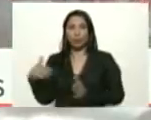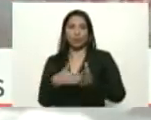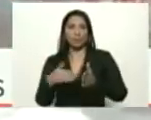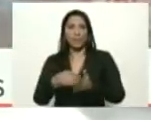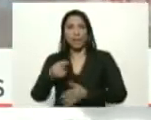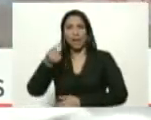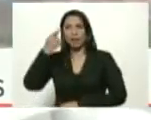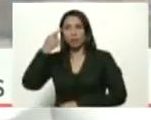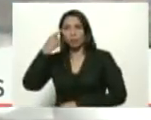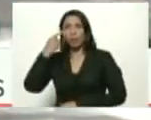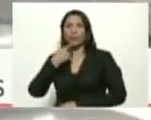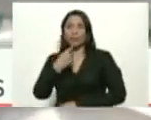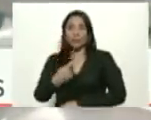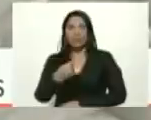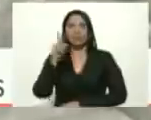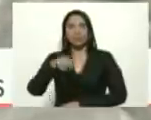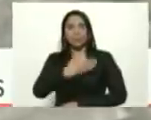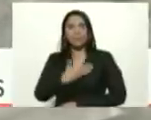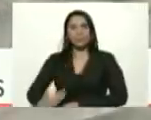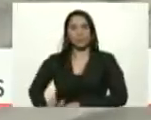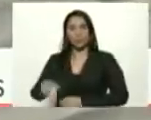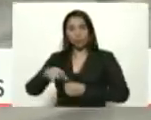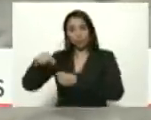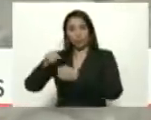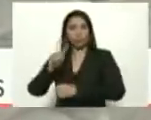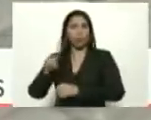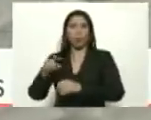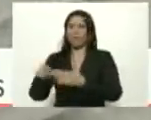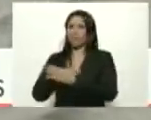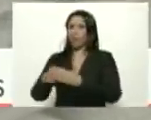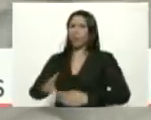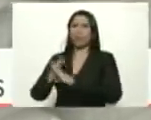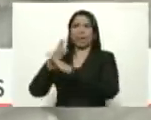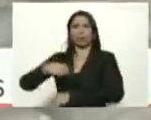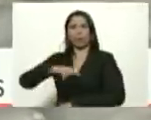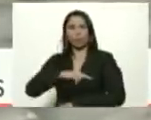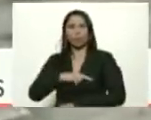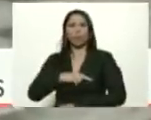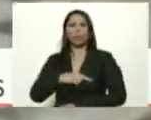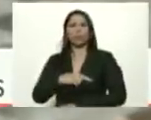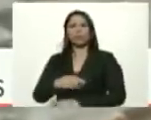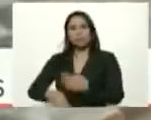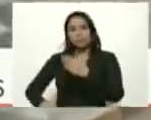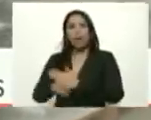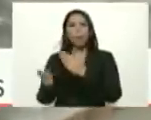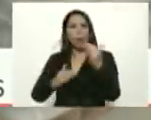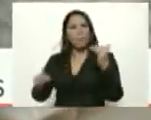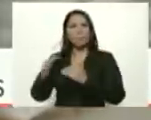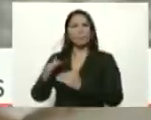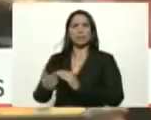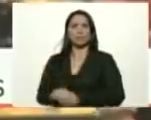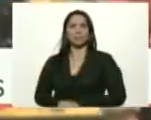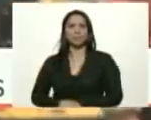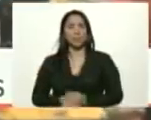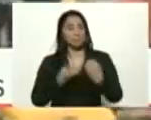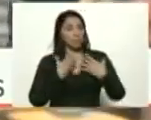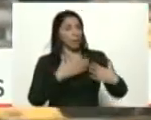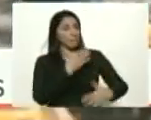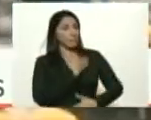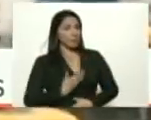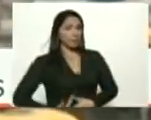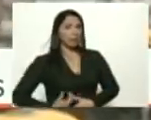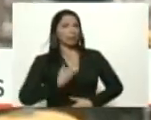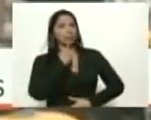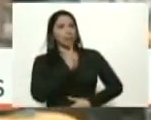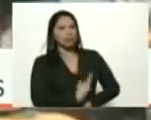arroz. Decirle, presidente, que el CONUCO no se bloquea y por esa razón nosotros vamos a vencer. Gobernador. Bueno, presidente, y